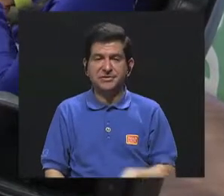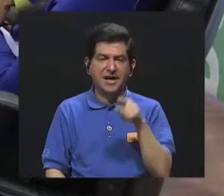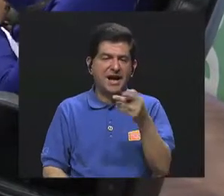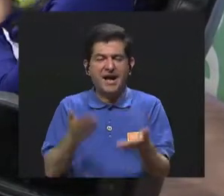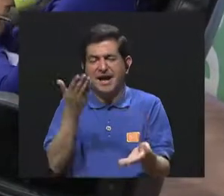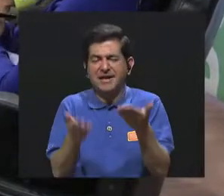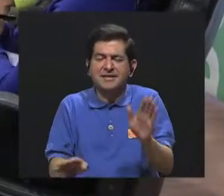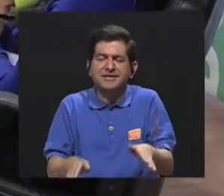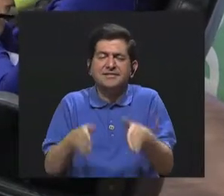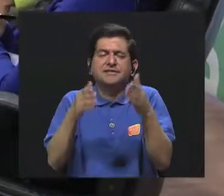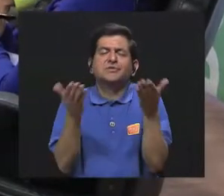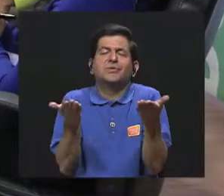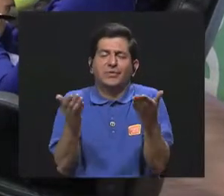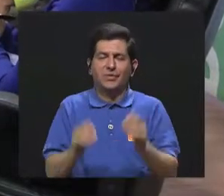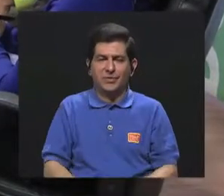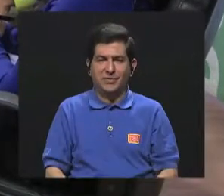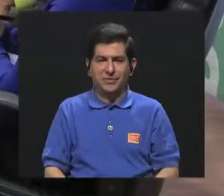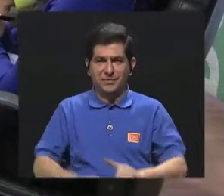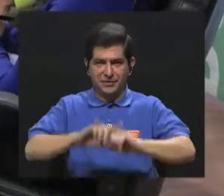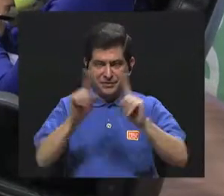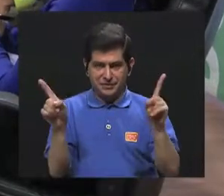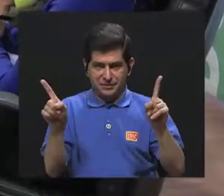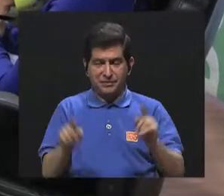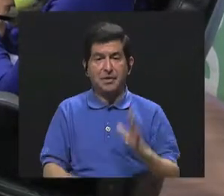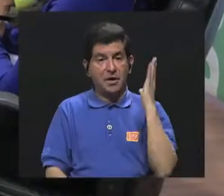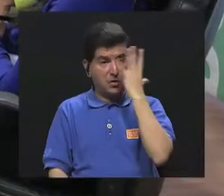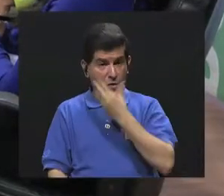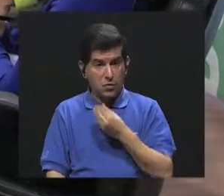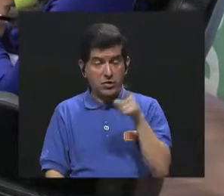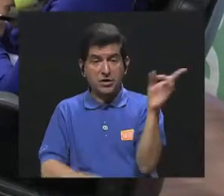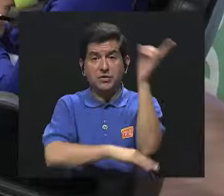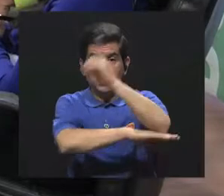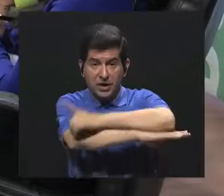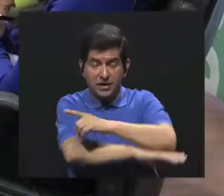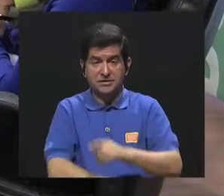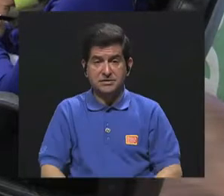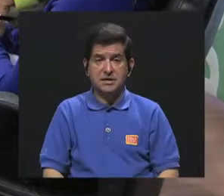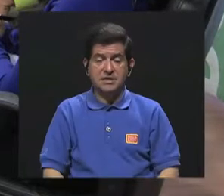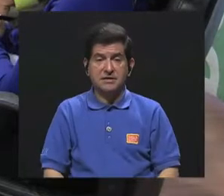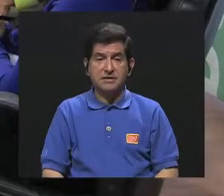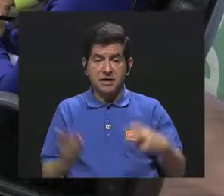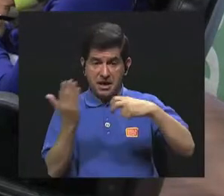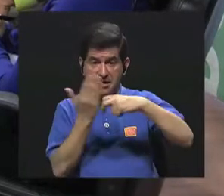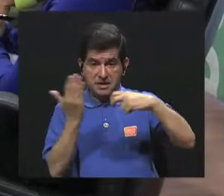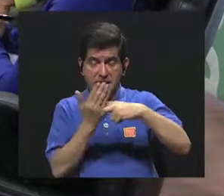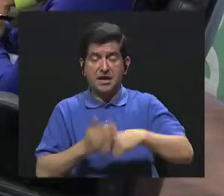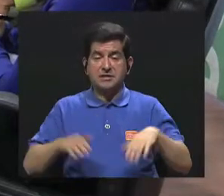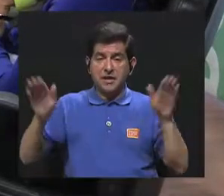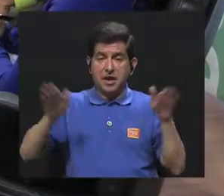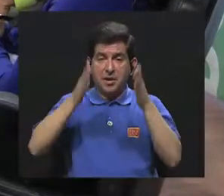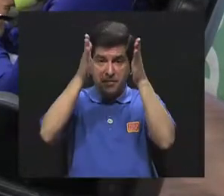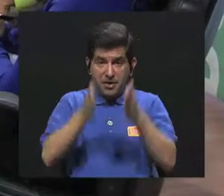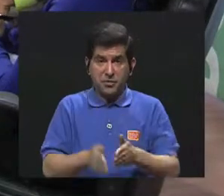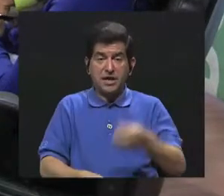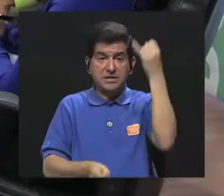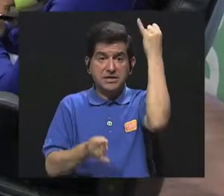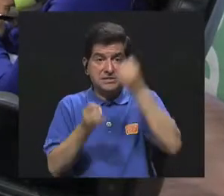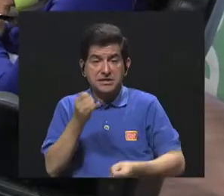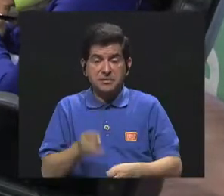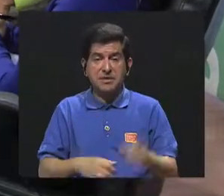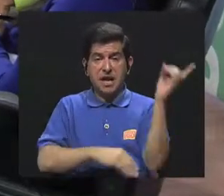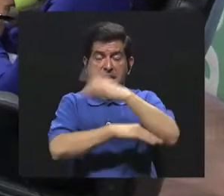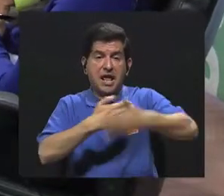contabilidad de las personas. Sí, sí. Pero además lo bonito fue que ese día, o sea, las entradas para Los Volátiles incluso se agotaron como desde